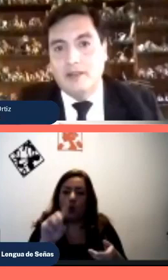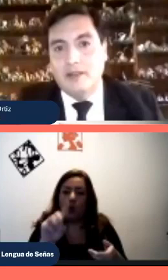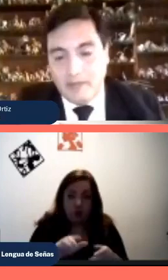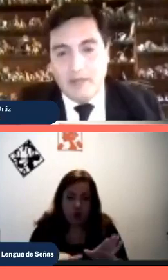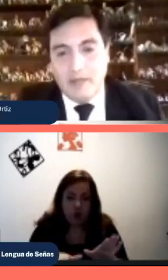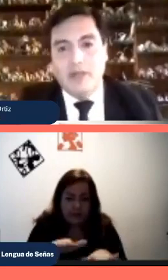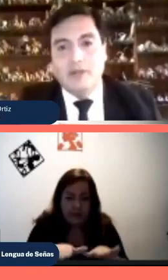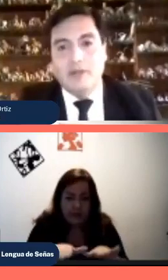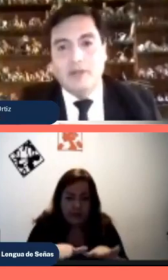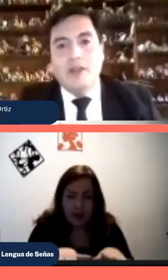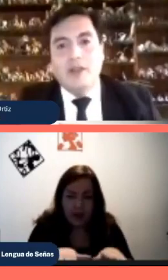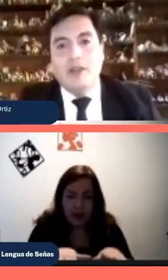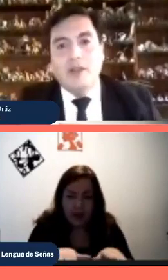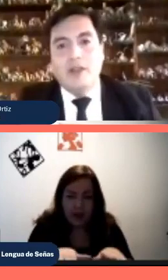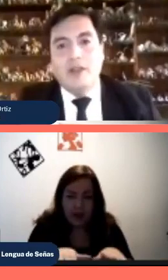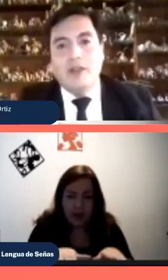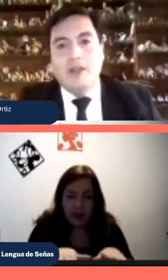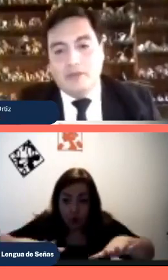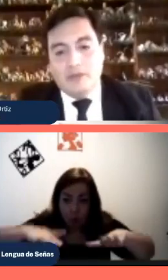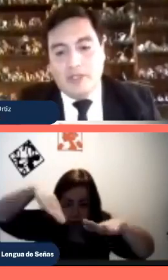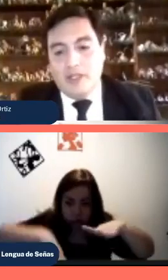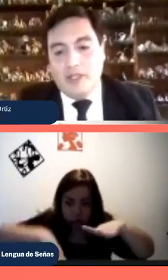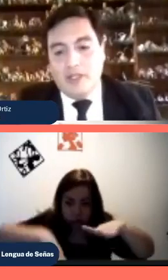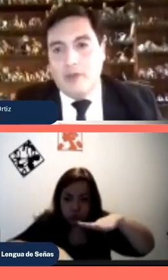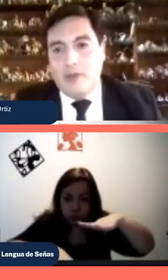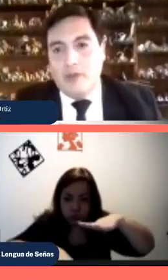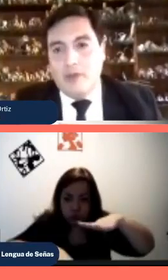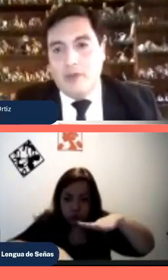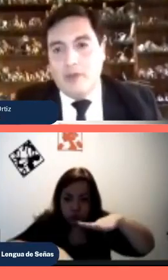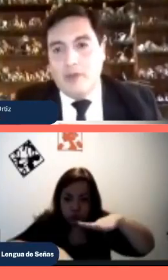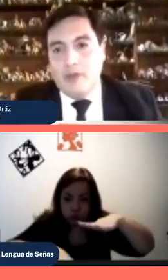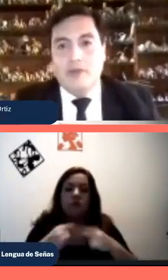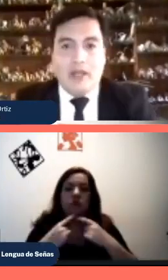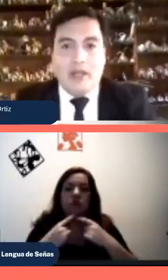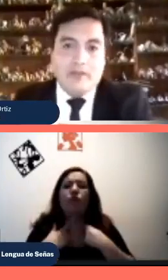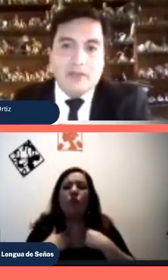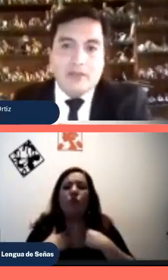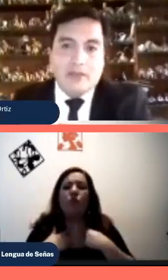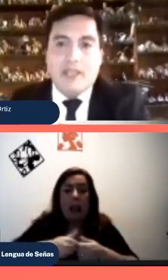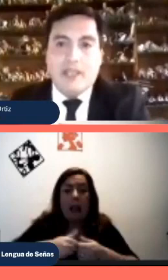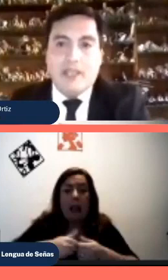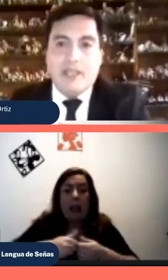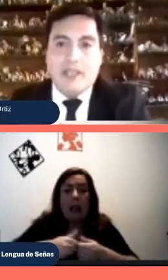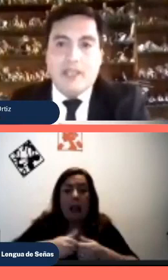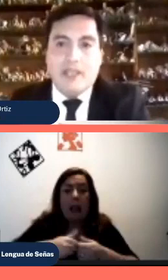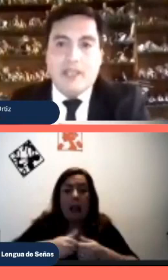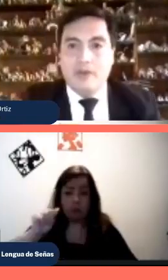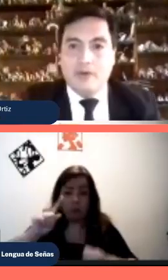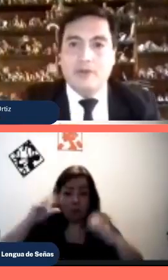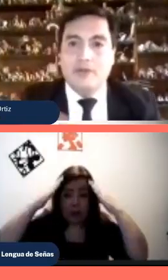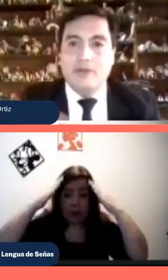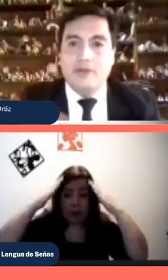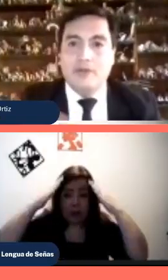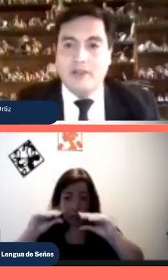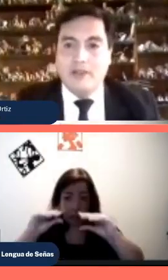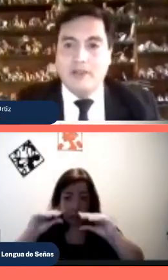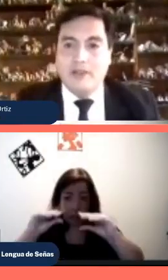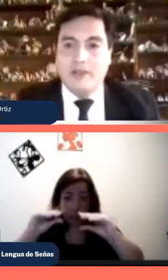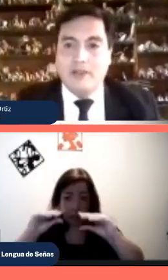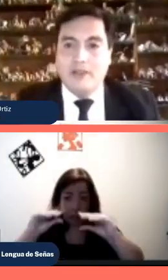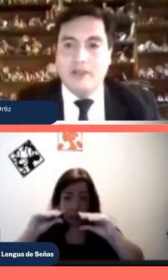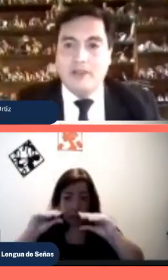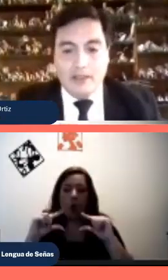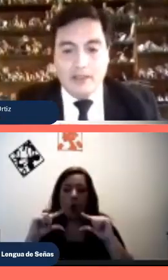también reptiles marinos, pero no tienen un cuello largo y una cabeza pequeña, sino que tienen un cuello corto y una cabeza